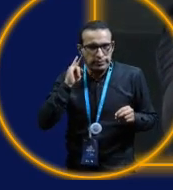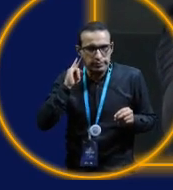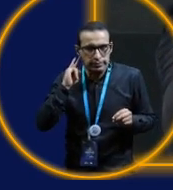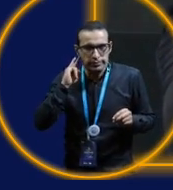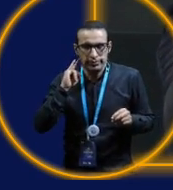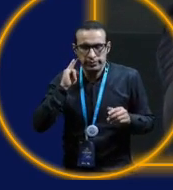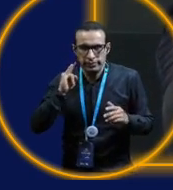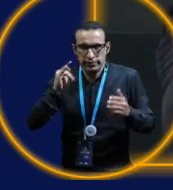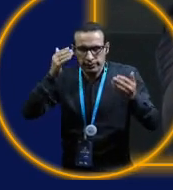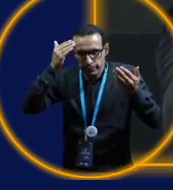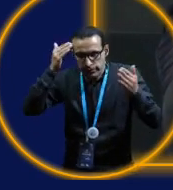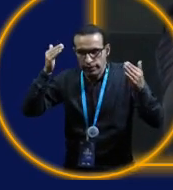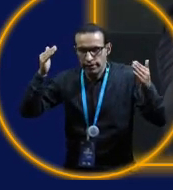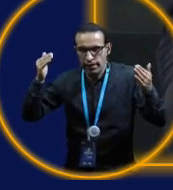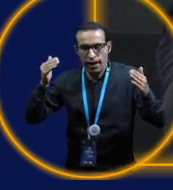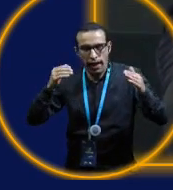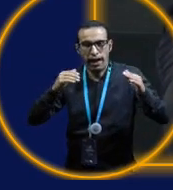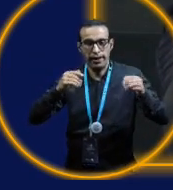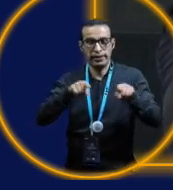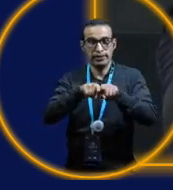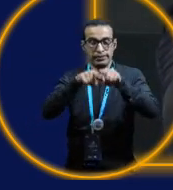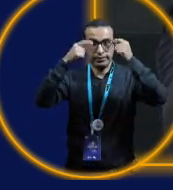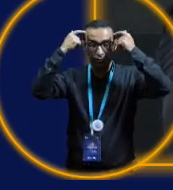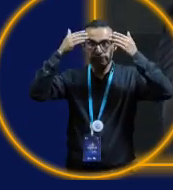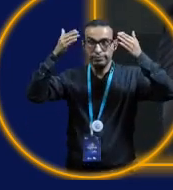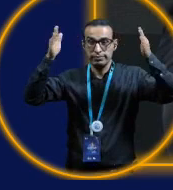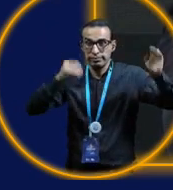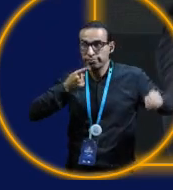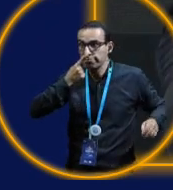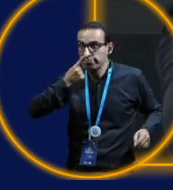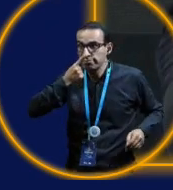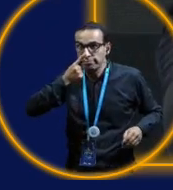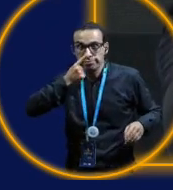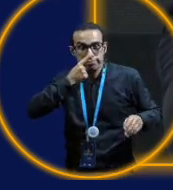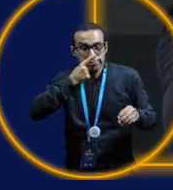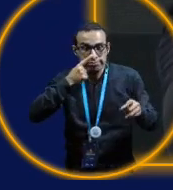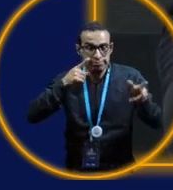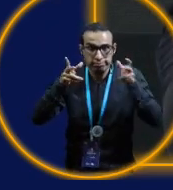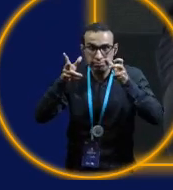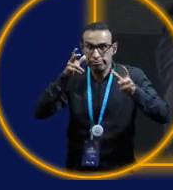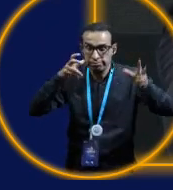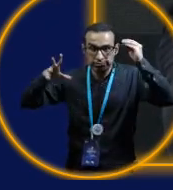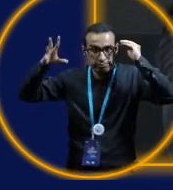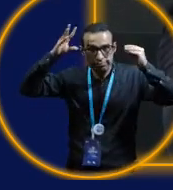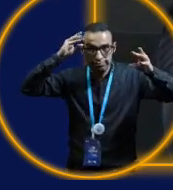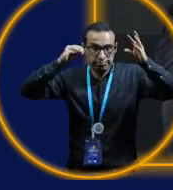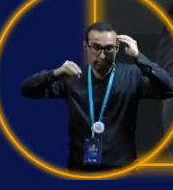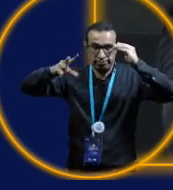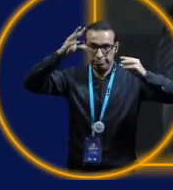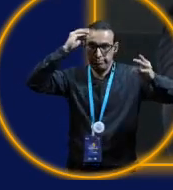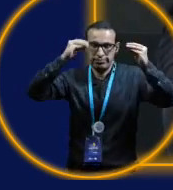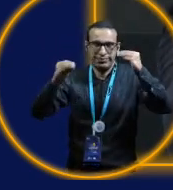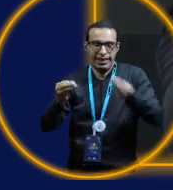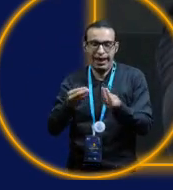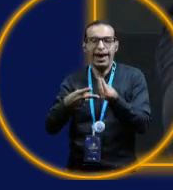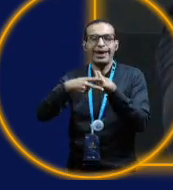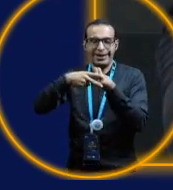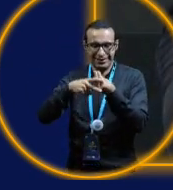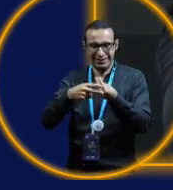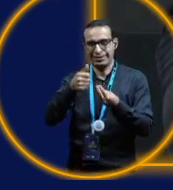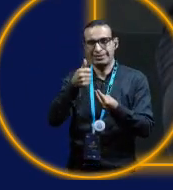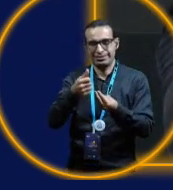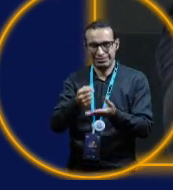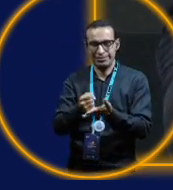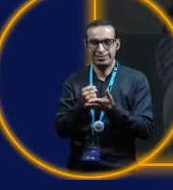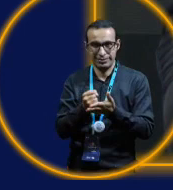sentido es una manera de mantenerse abierta y curiosa y así utilizo es como una herramienta para curiosidad a mí me